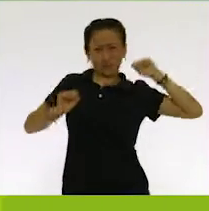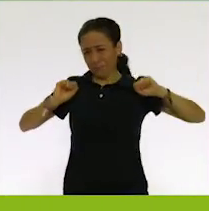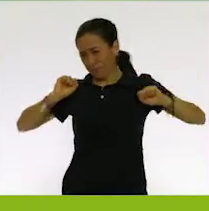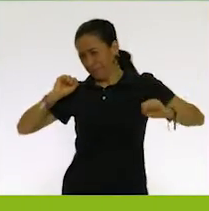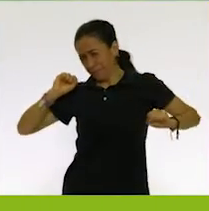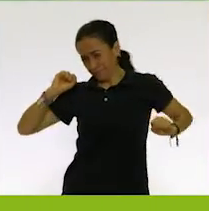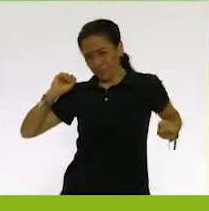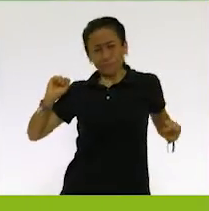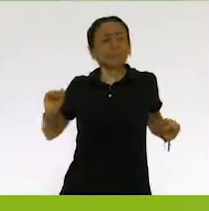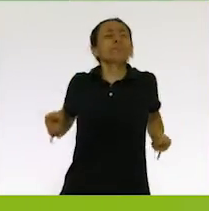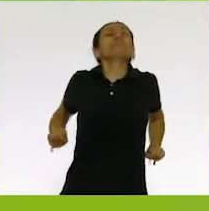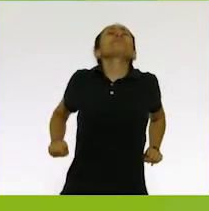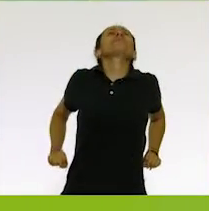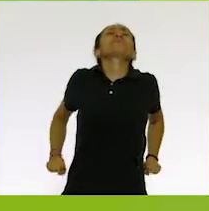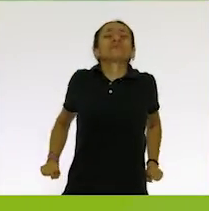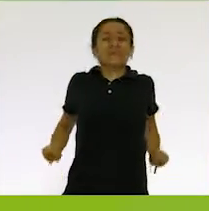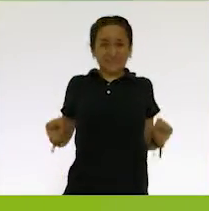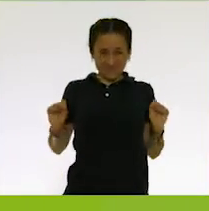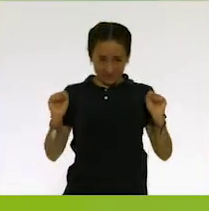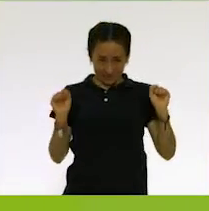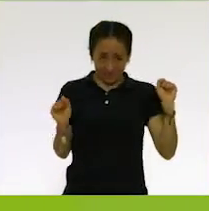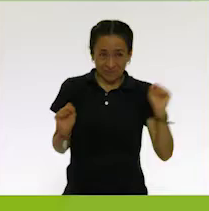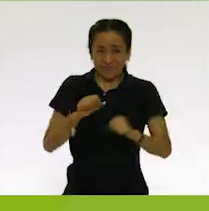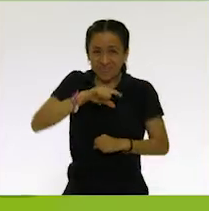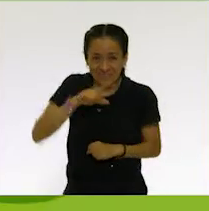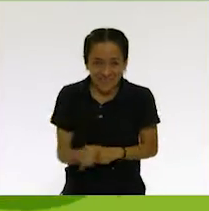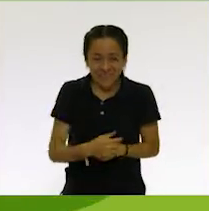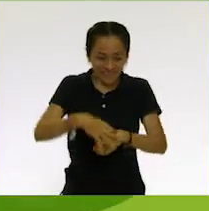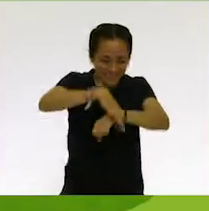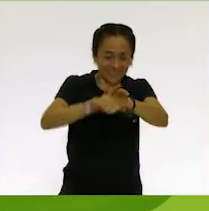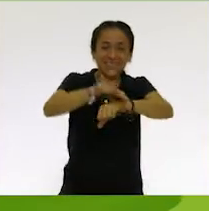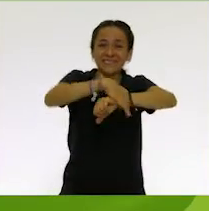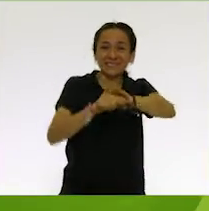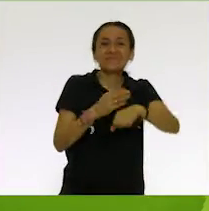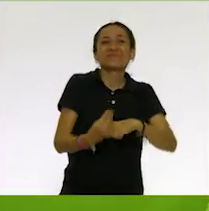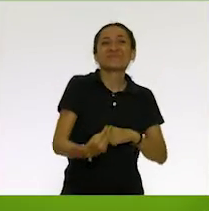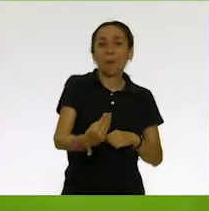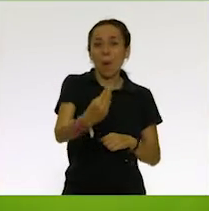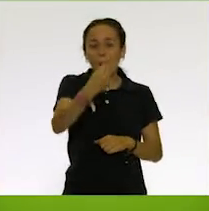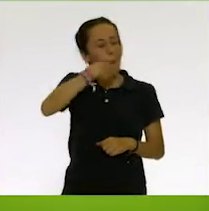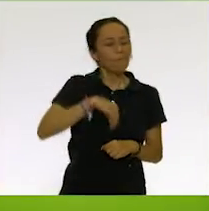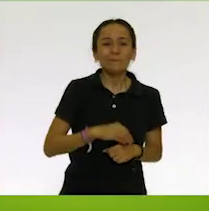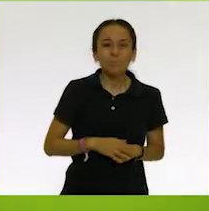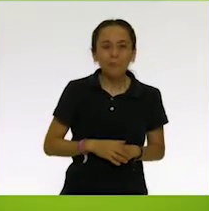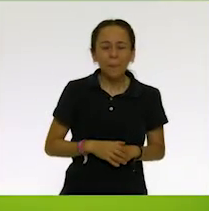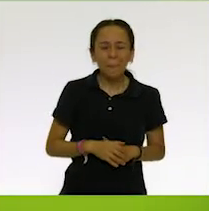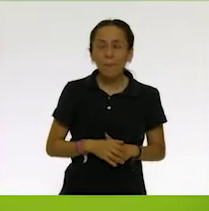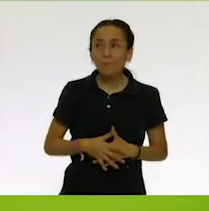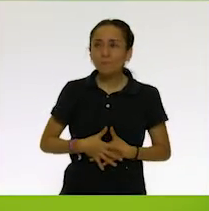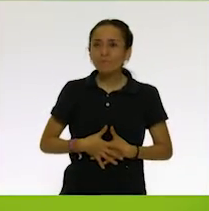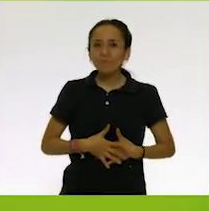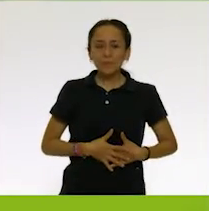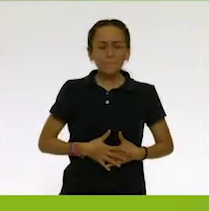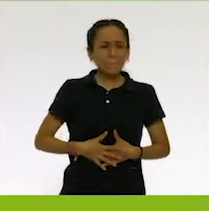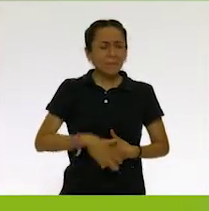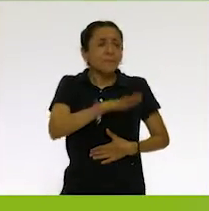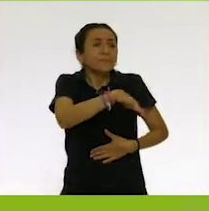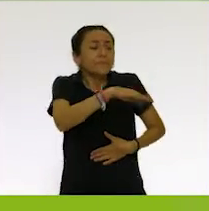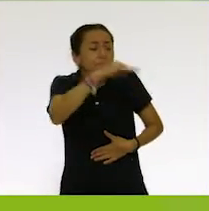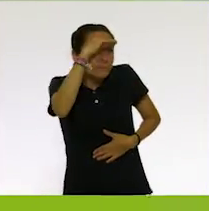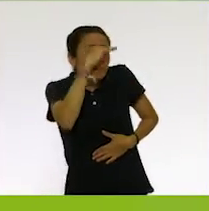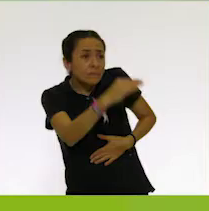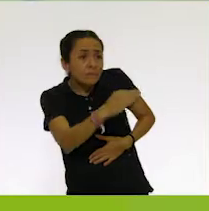En un santiamén se comió la dona y dijo, tengo todavía hambre, señor